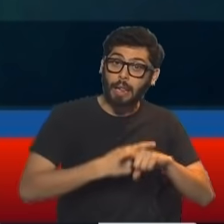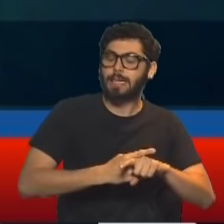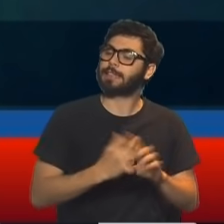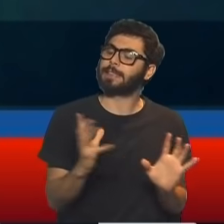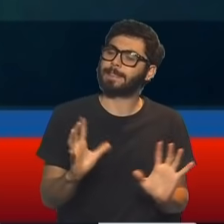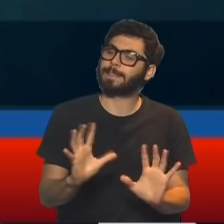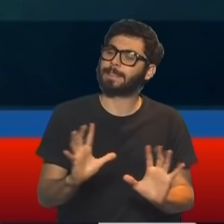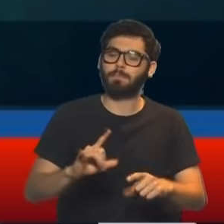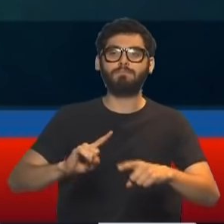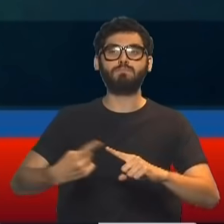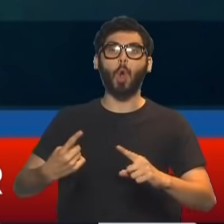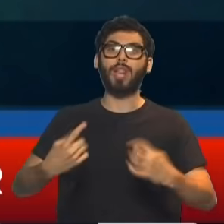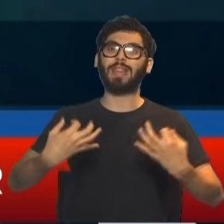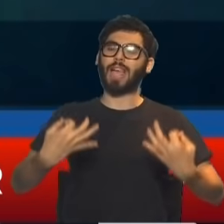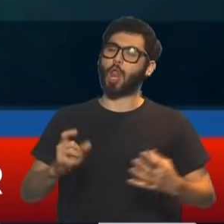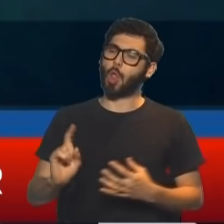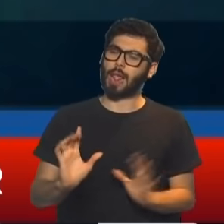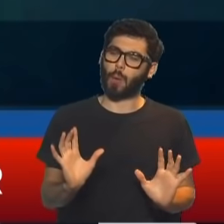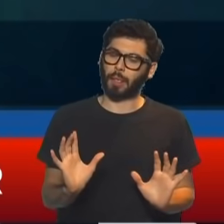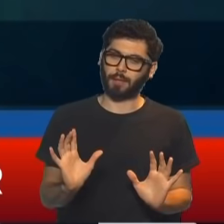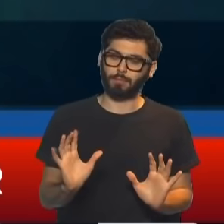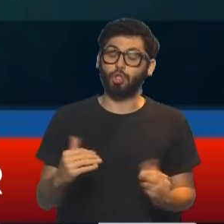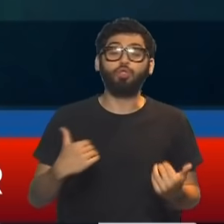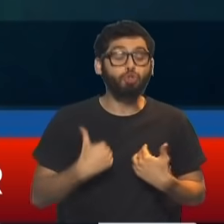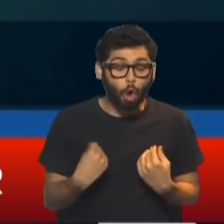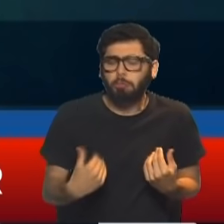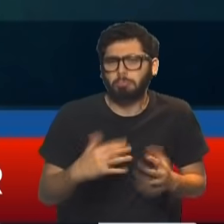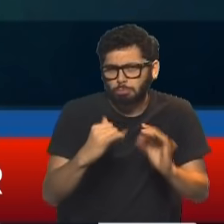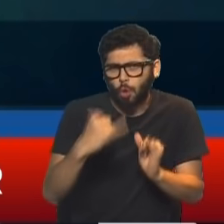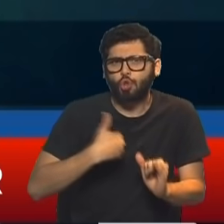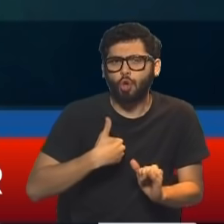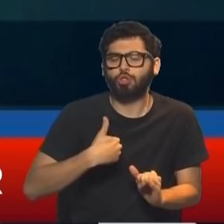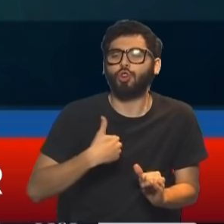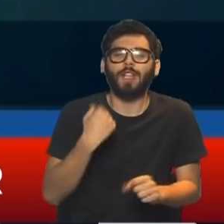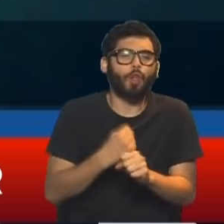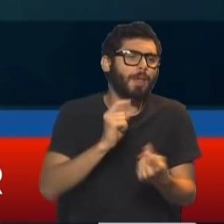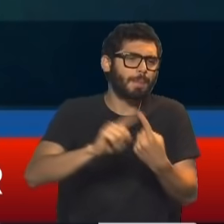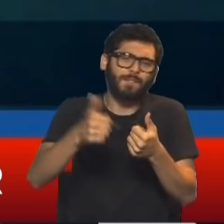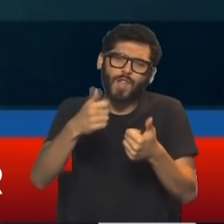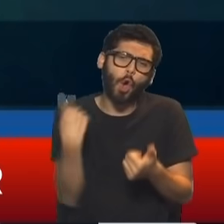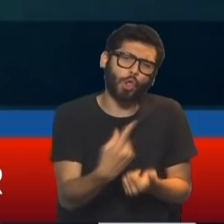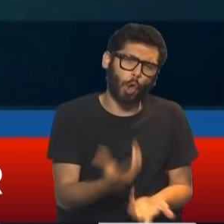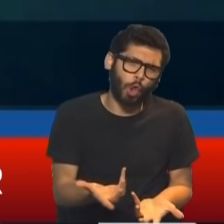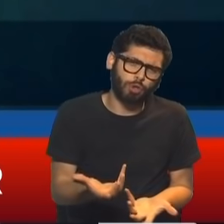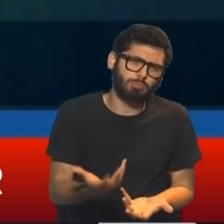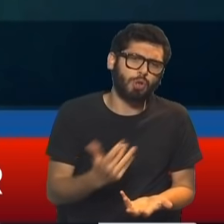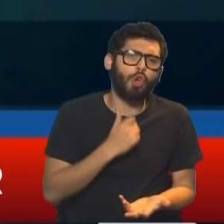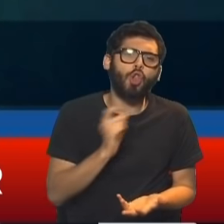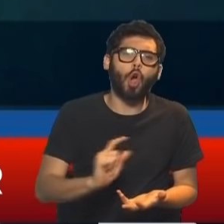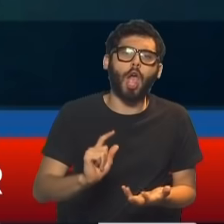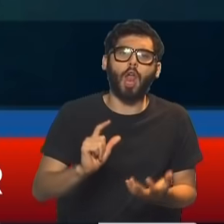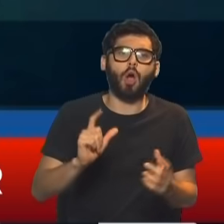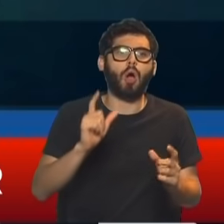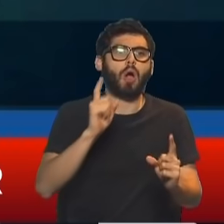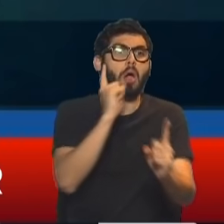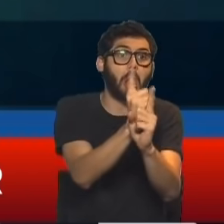no ayuda a la política. Así que yo te digo lo que hago yo. Yo trato de llevarme bien con todo el mundo, trato de no caer en la personalización,